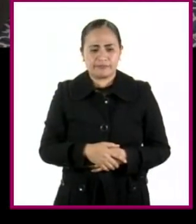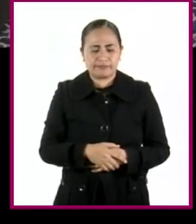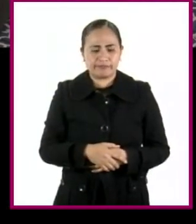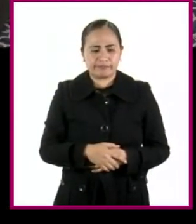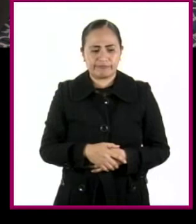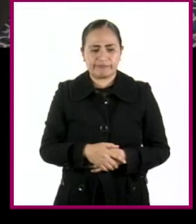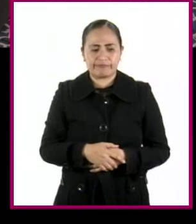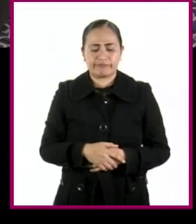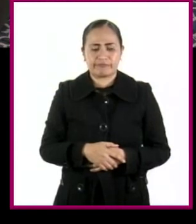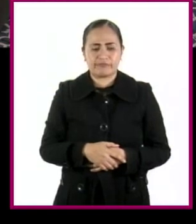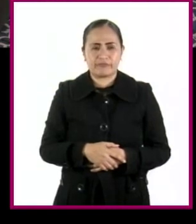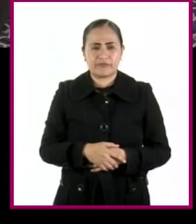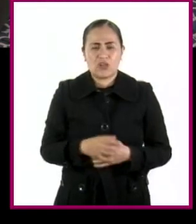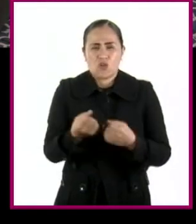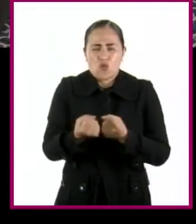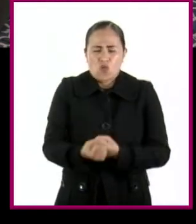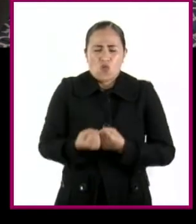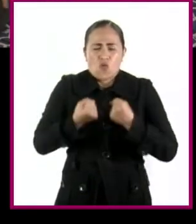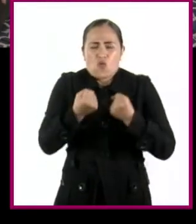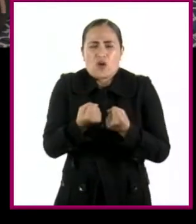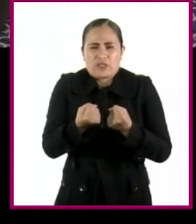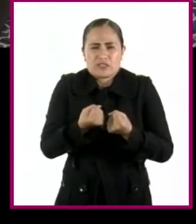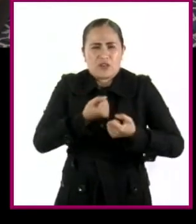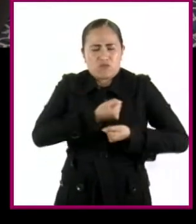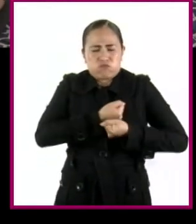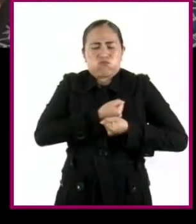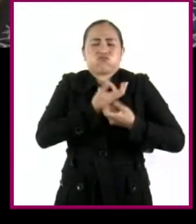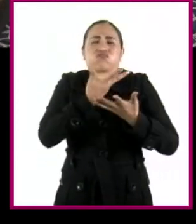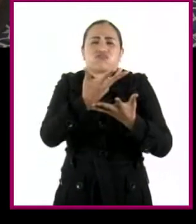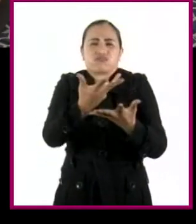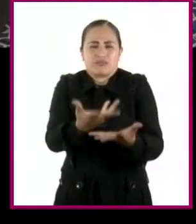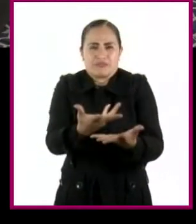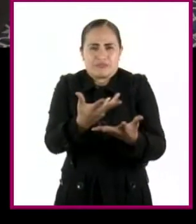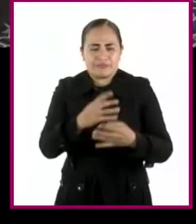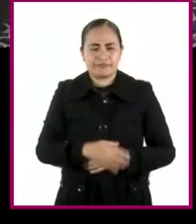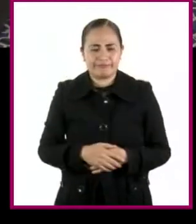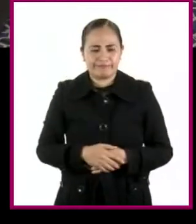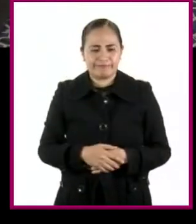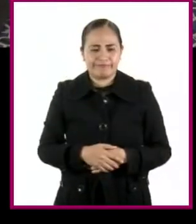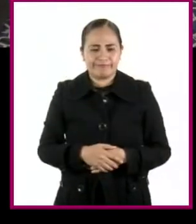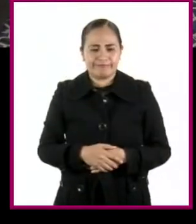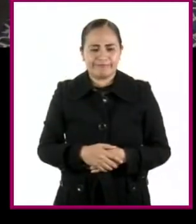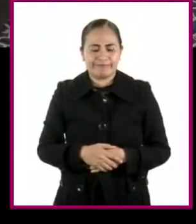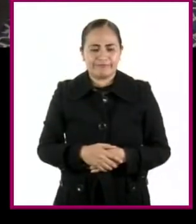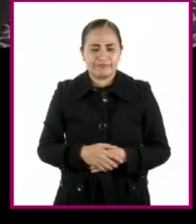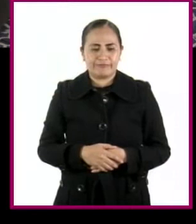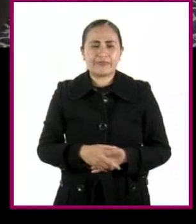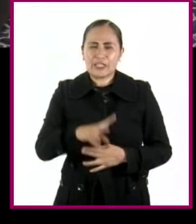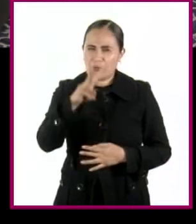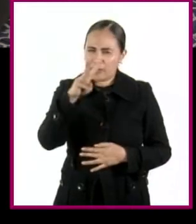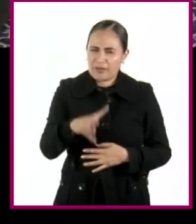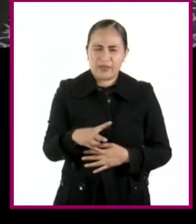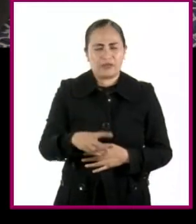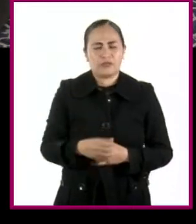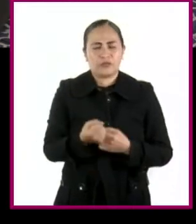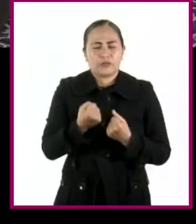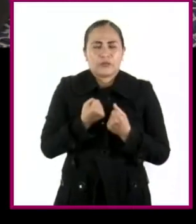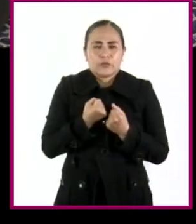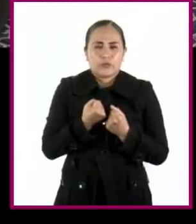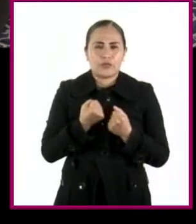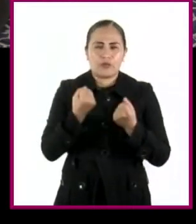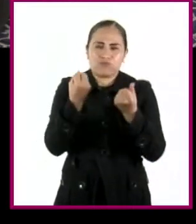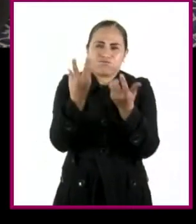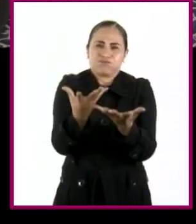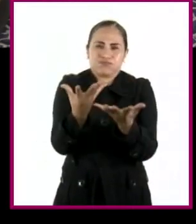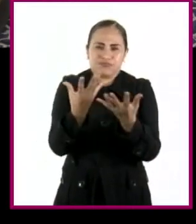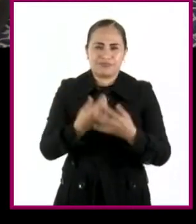Te mandamos mucha fuerza con todo nuestro kit. Te mandamos hartos poderes.